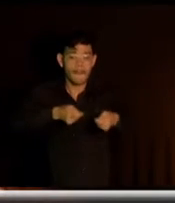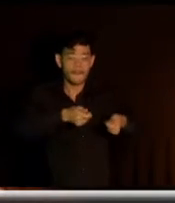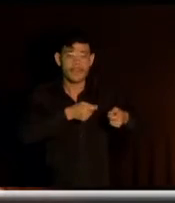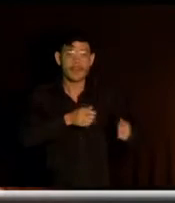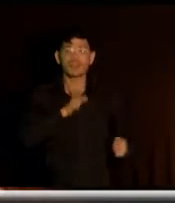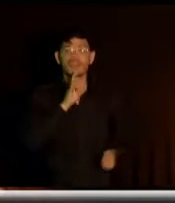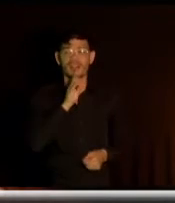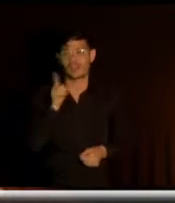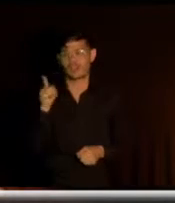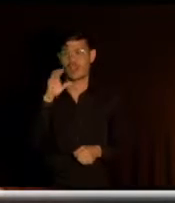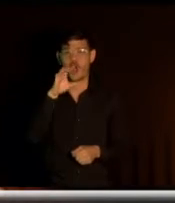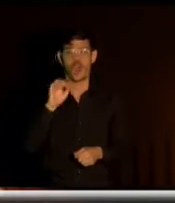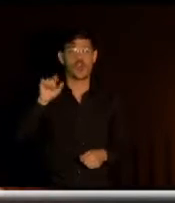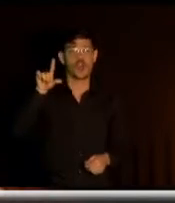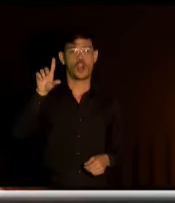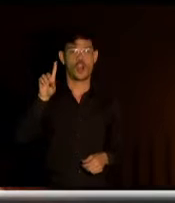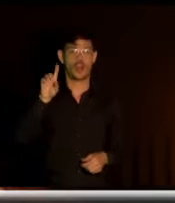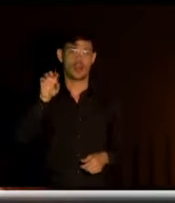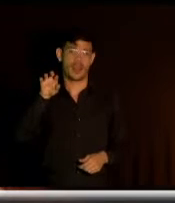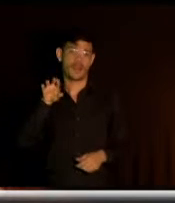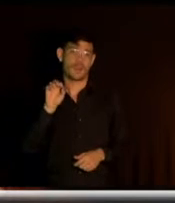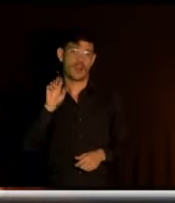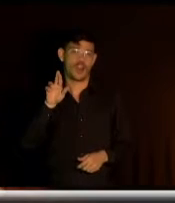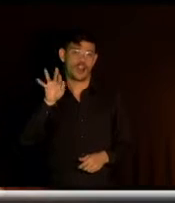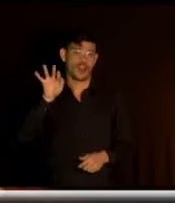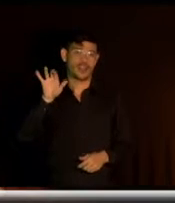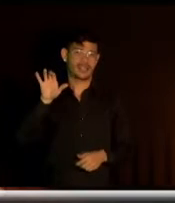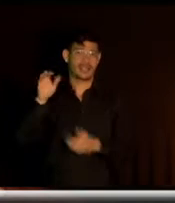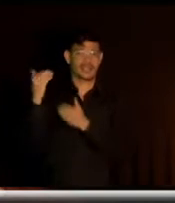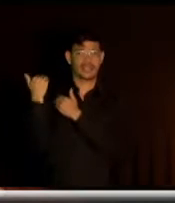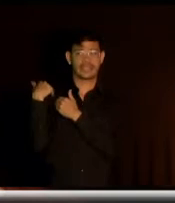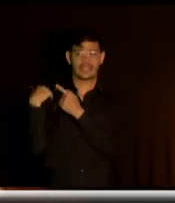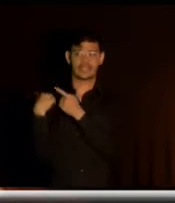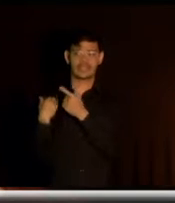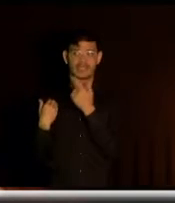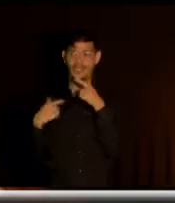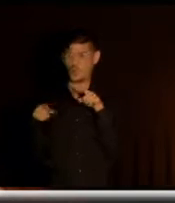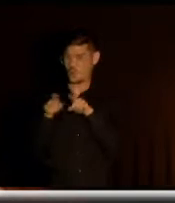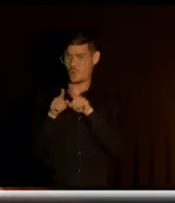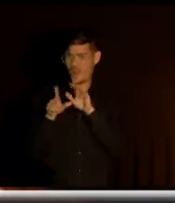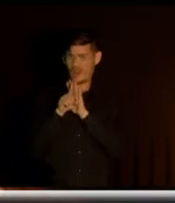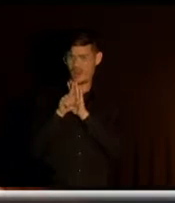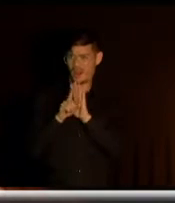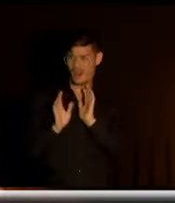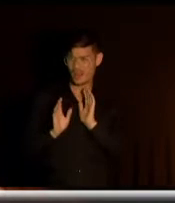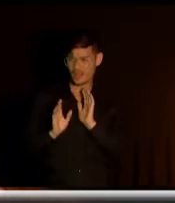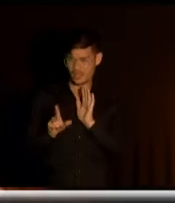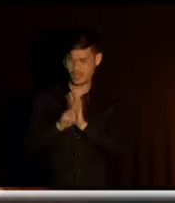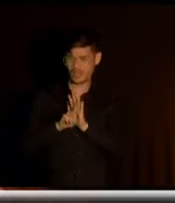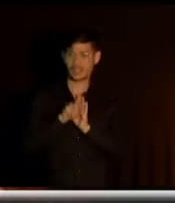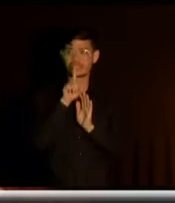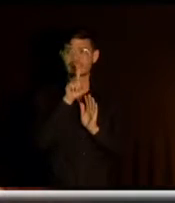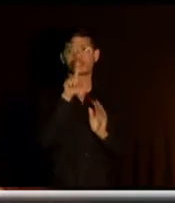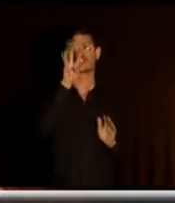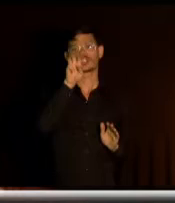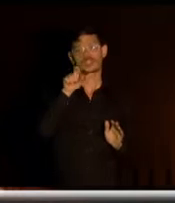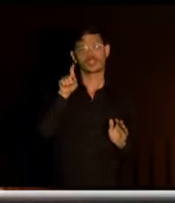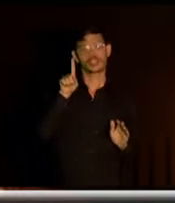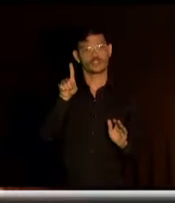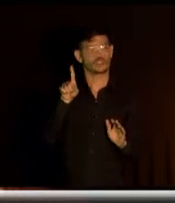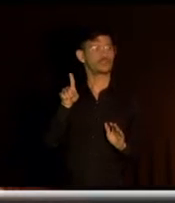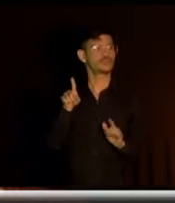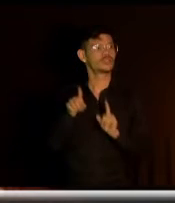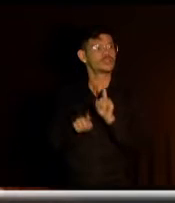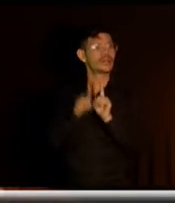Coldeportes, como funciona la ley, creo que es la 181, como funciona la ley 181,